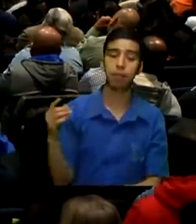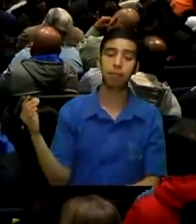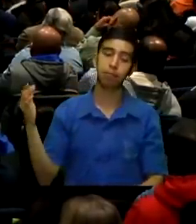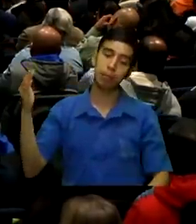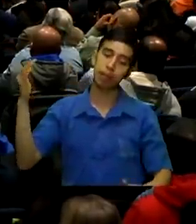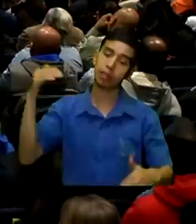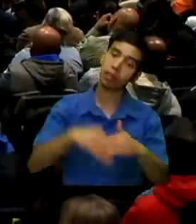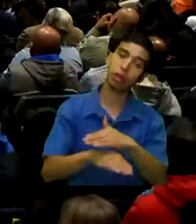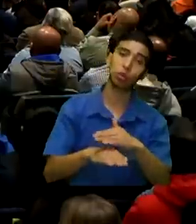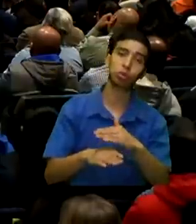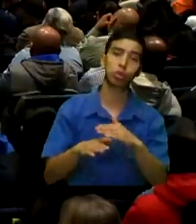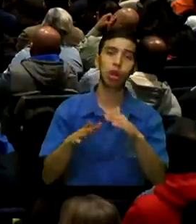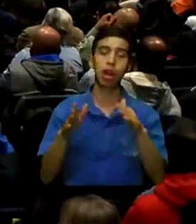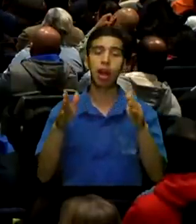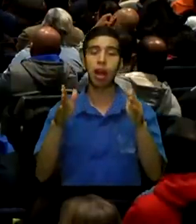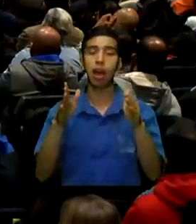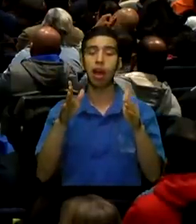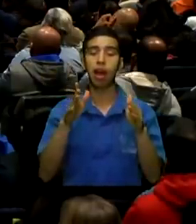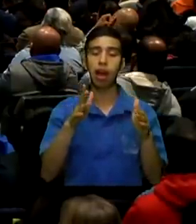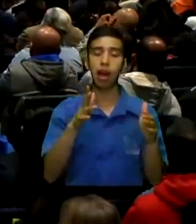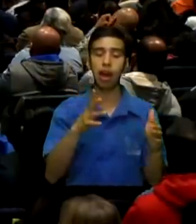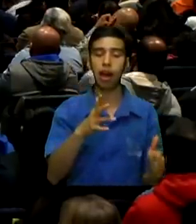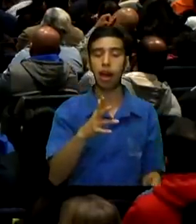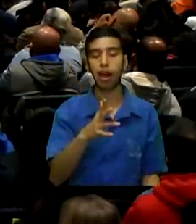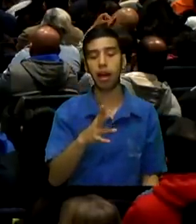dice, se nos dejaban venir los gurkas.